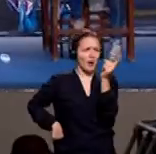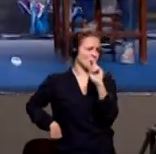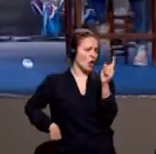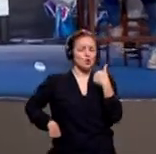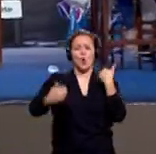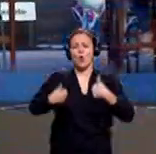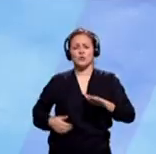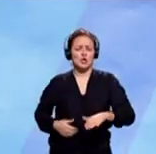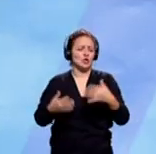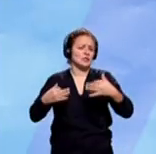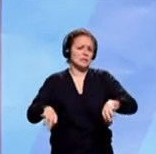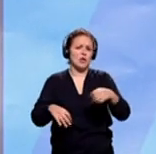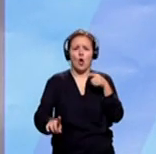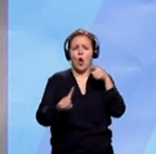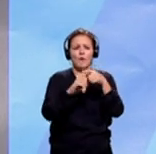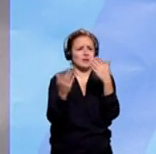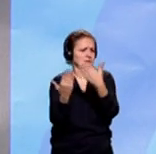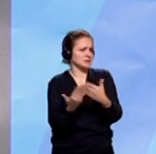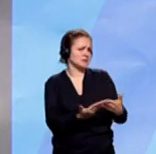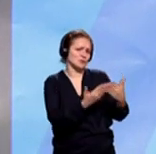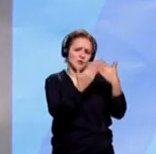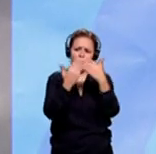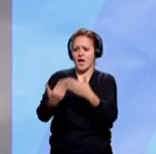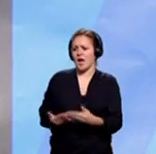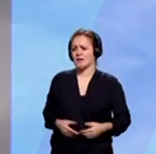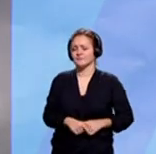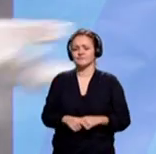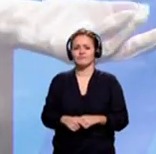Muy sencillo, aquí vine a estudiar.